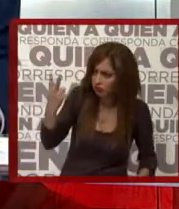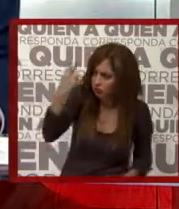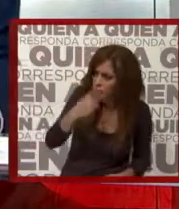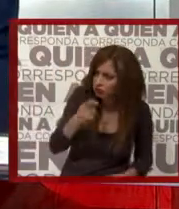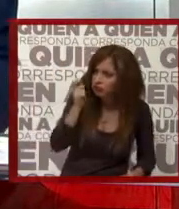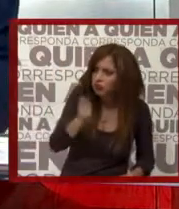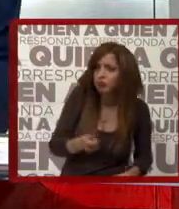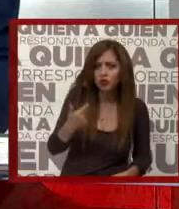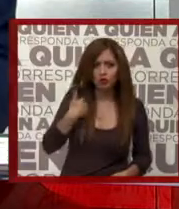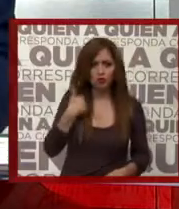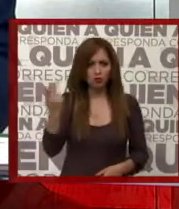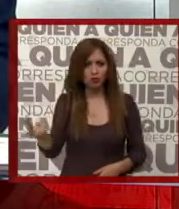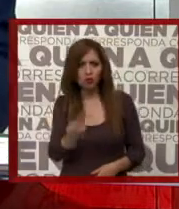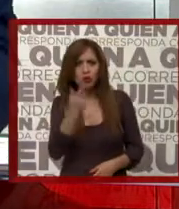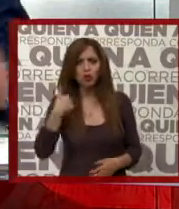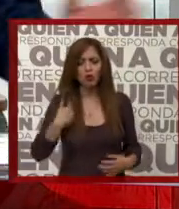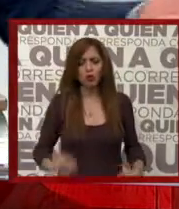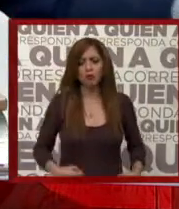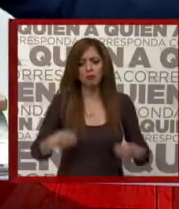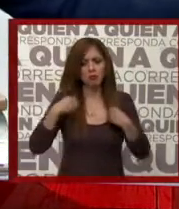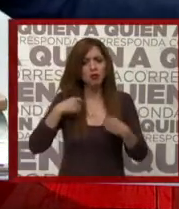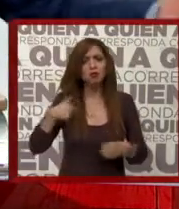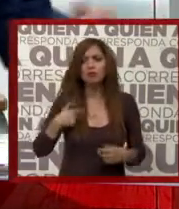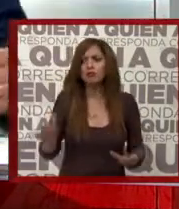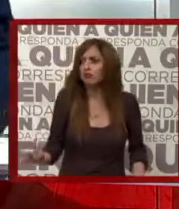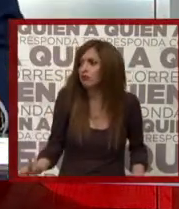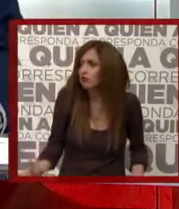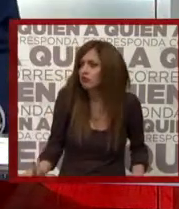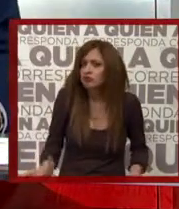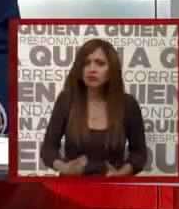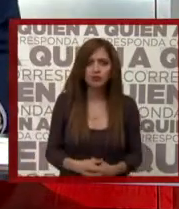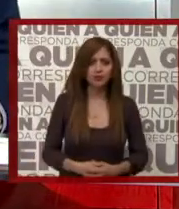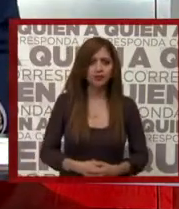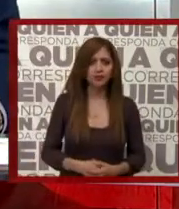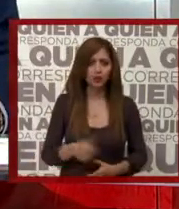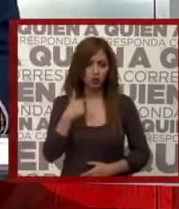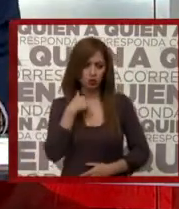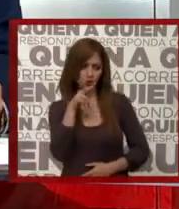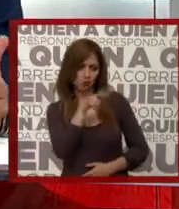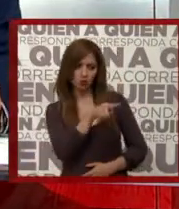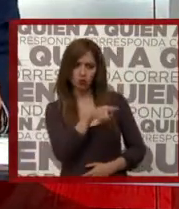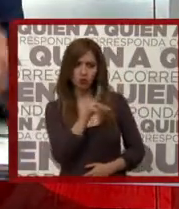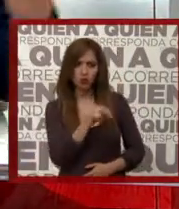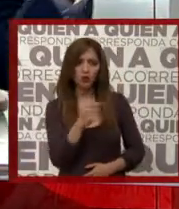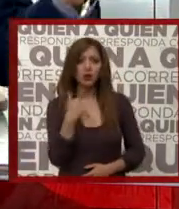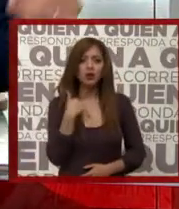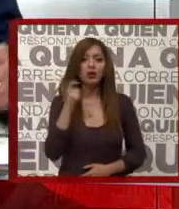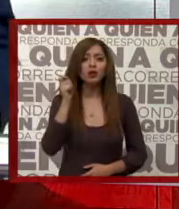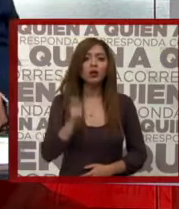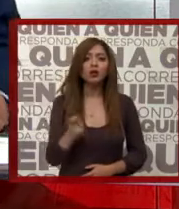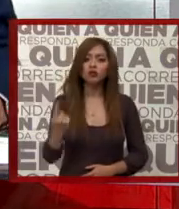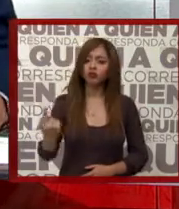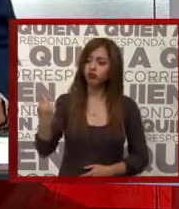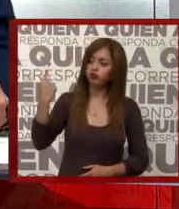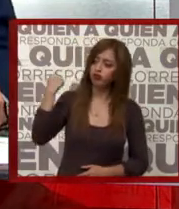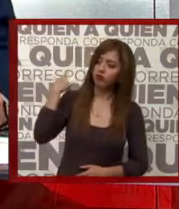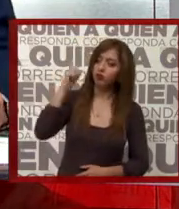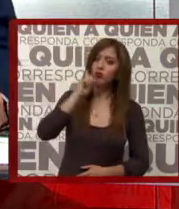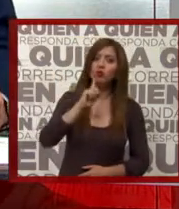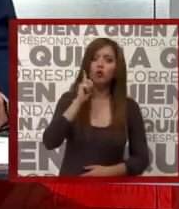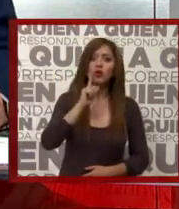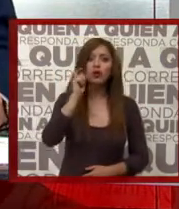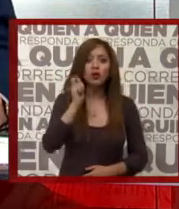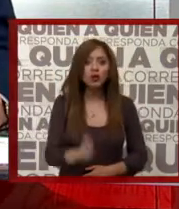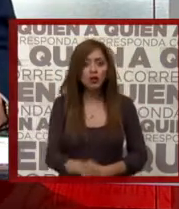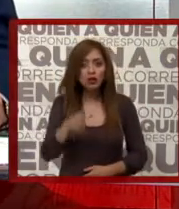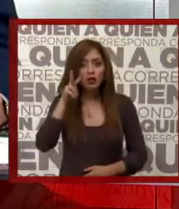el mundo, vivo en la Ciudad de México y vivo en México, yo sí pregunto. Y luego, no lo estoy viendo usted, dije, pues no, no estaba viendo a la señora atrás. Yo ofrezco una disculpa porque sí,